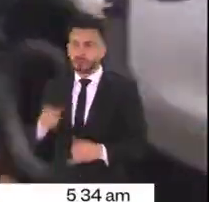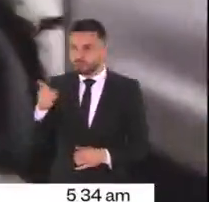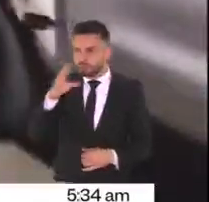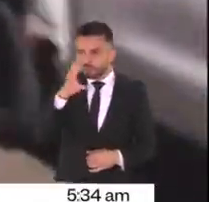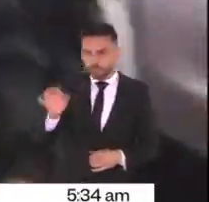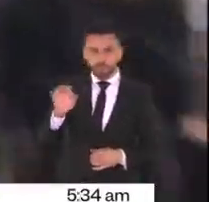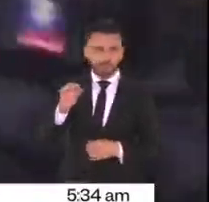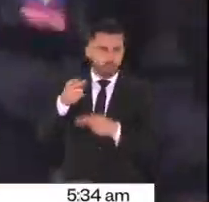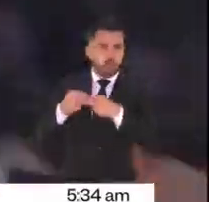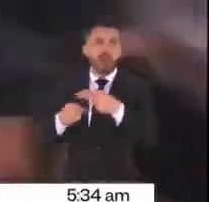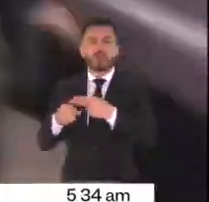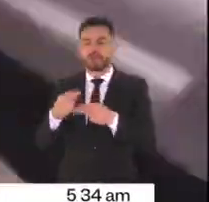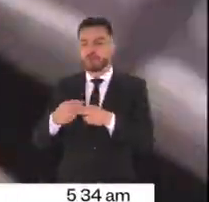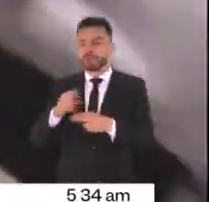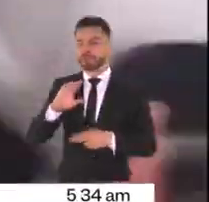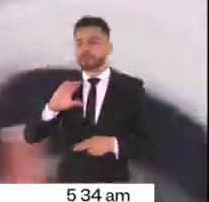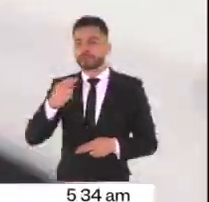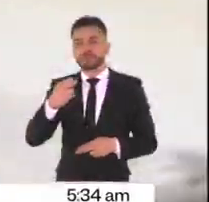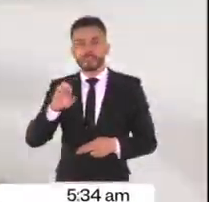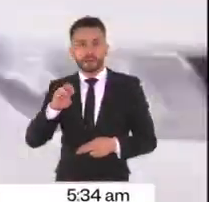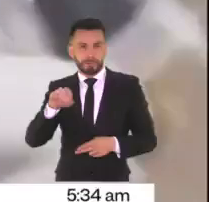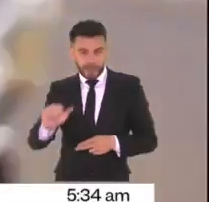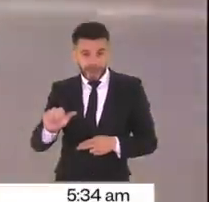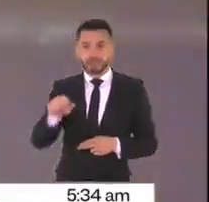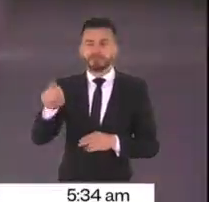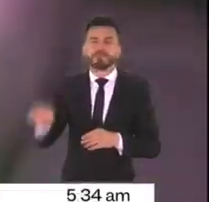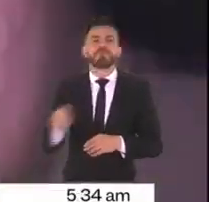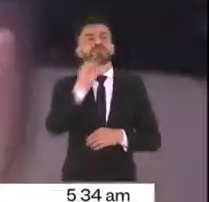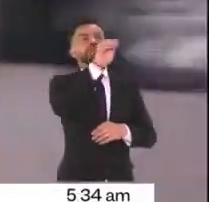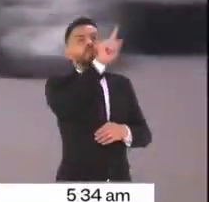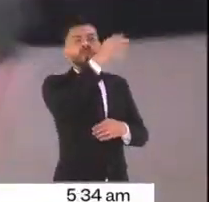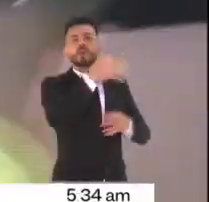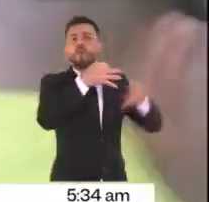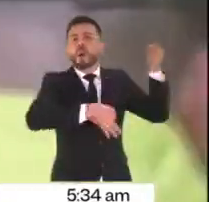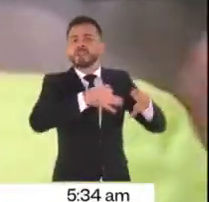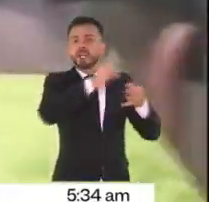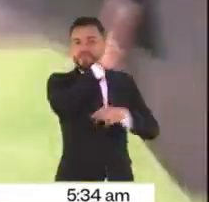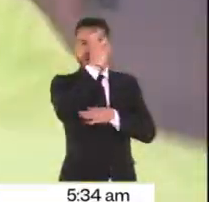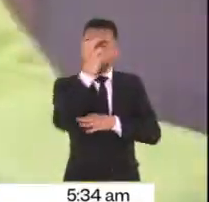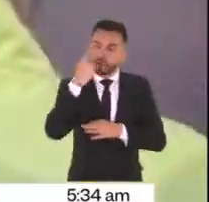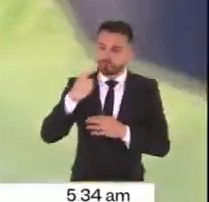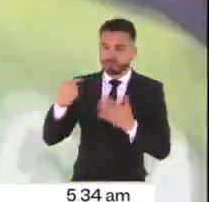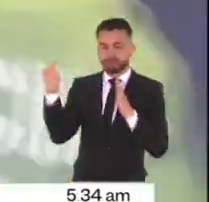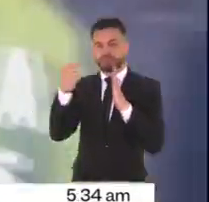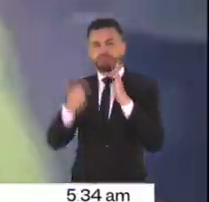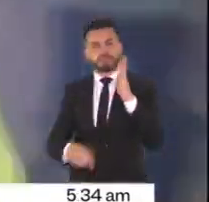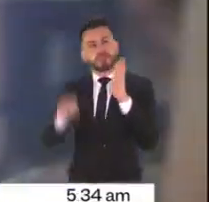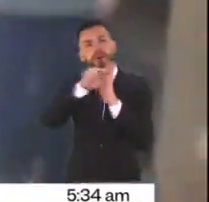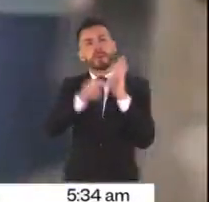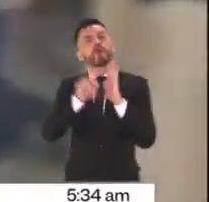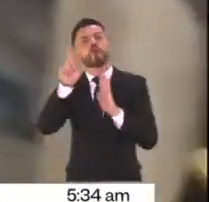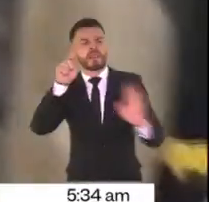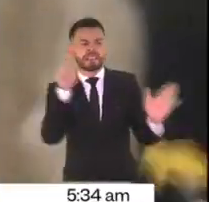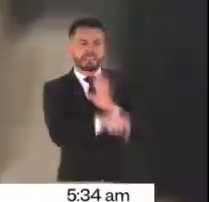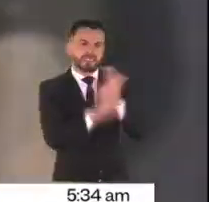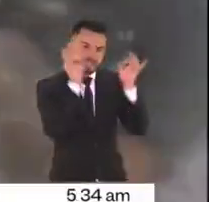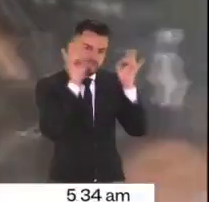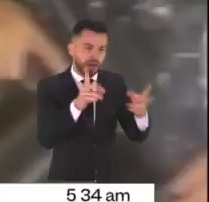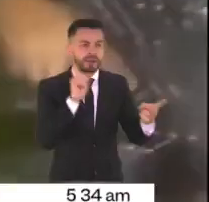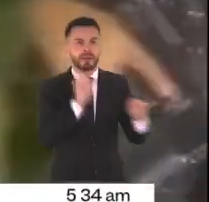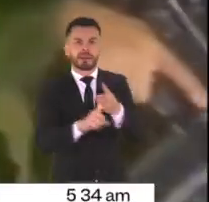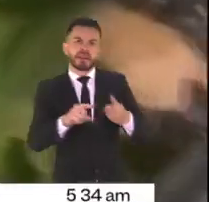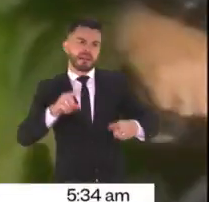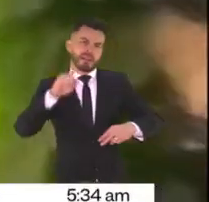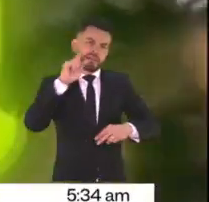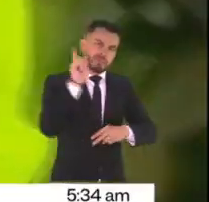vquez alias cha será presentado ante un juez de control de garantías para judicialización por los delitos de homicidio agravado lesiones personales